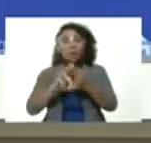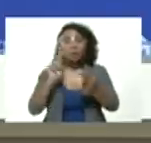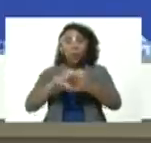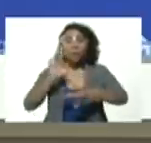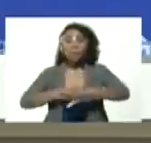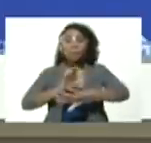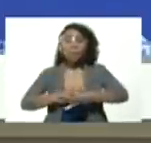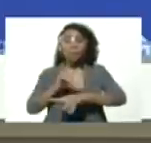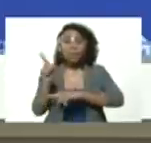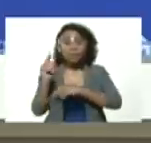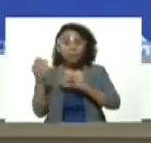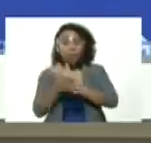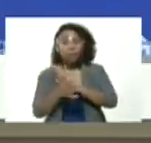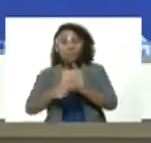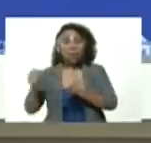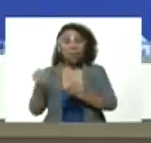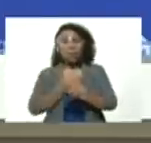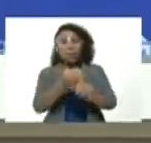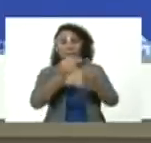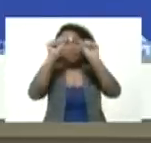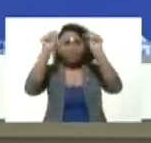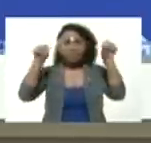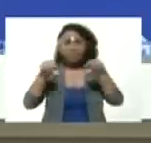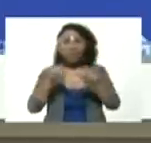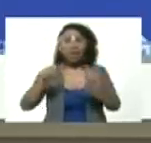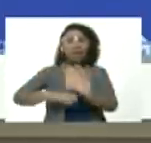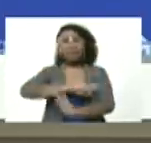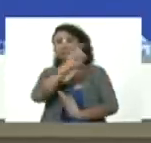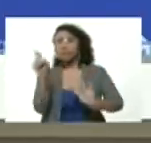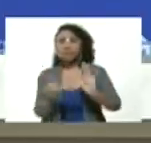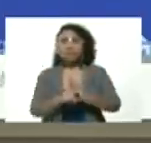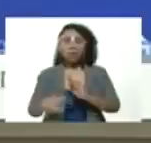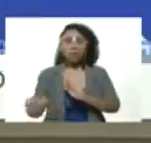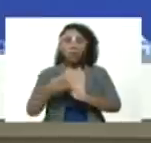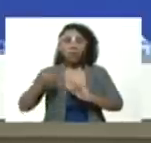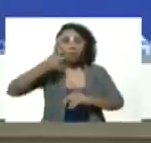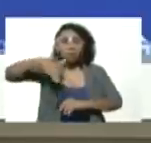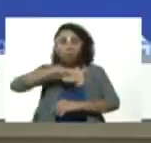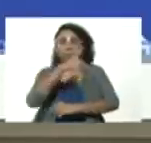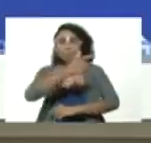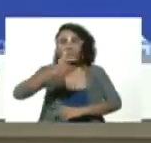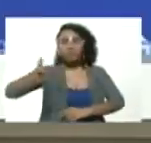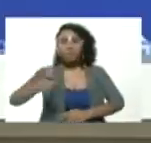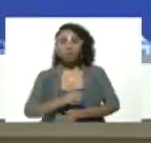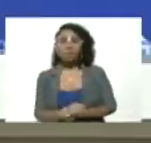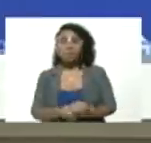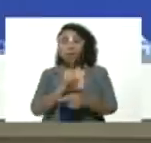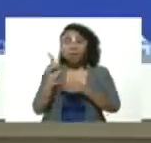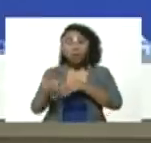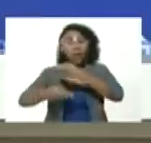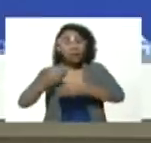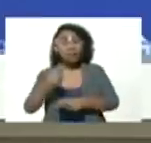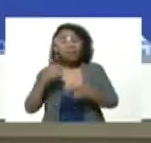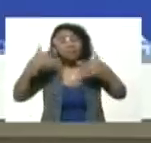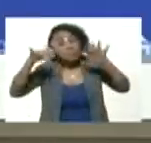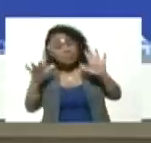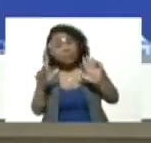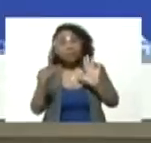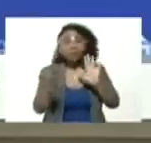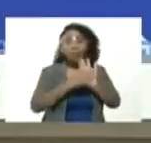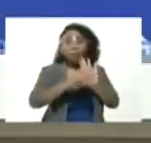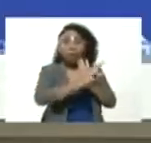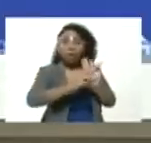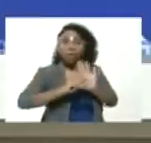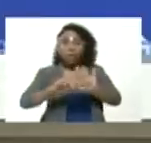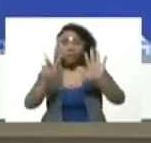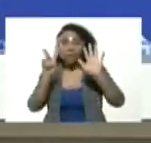haciendo, un ataque sistemático y generalizado contra la población civil. Esto, según el Estatuto de Roma, en el artículo